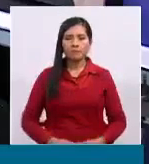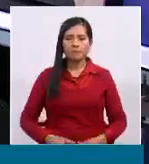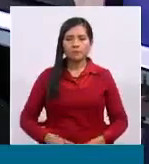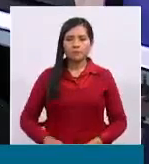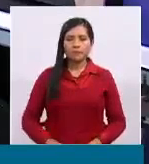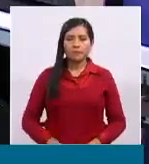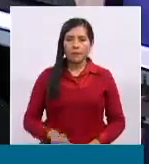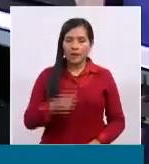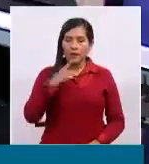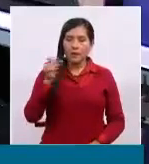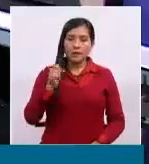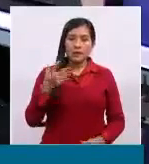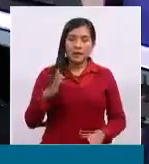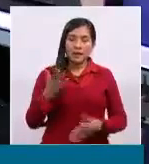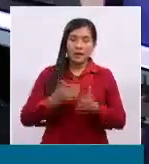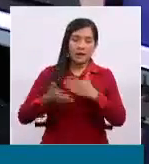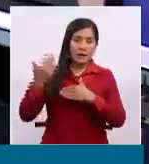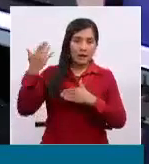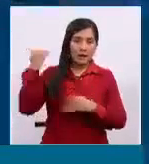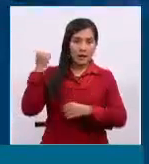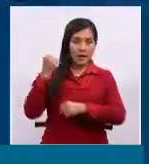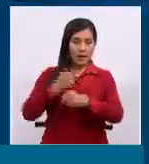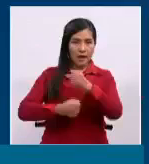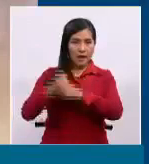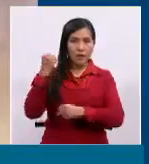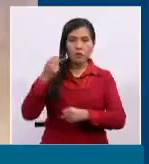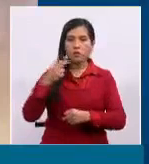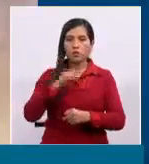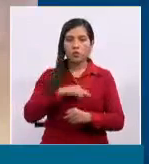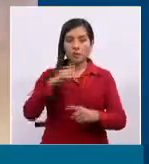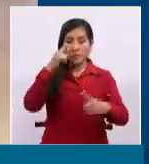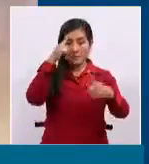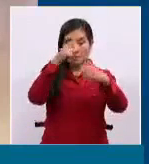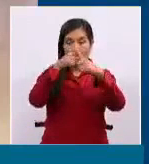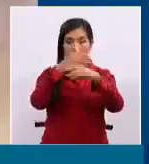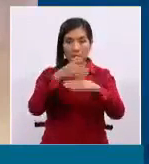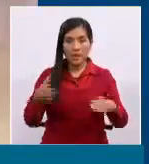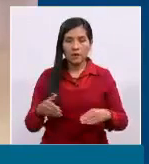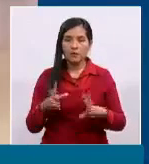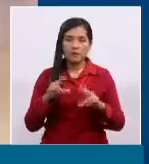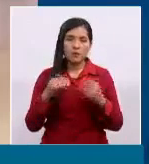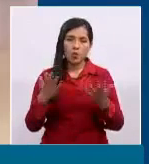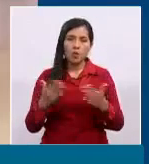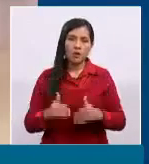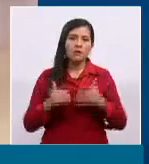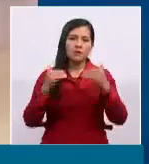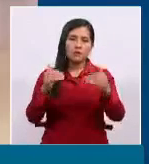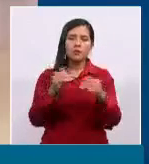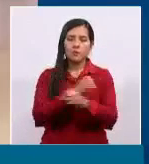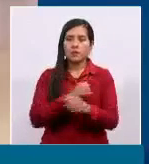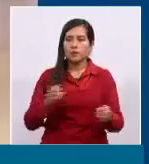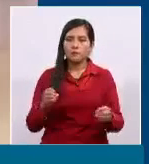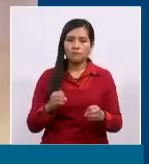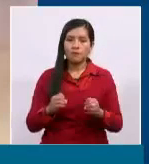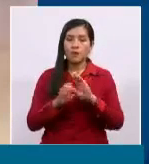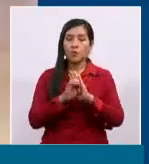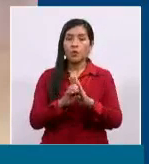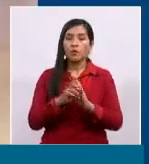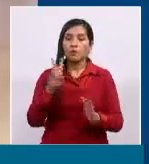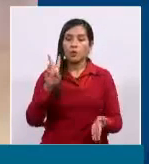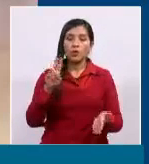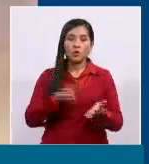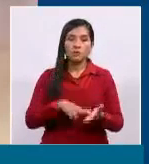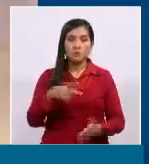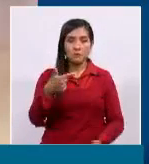Bueno, en anteriores años no hemos superado las metas que ahora lo estamos logrando, compañero. El